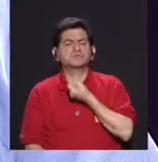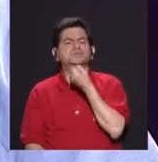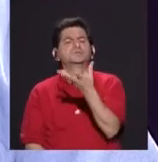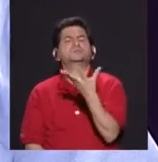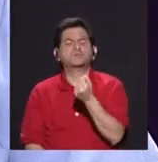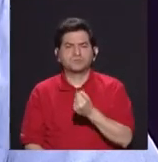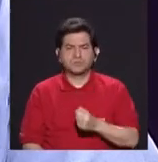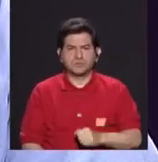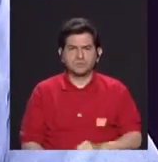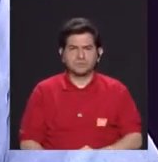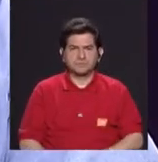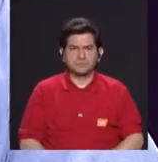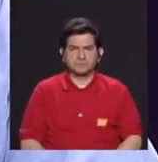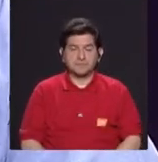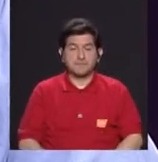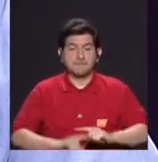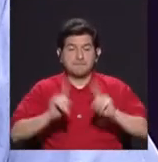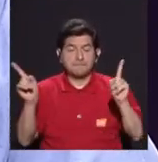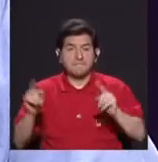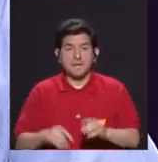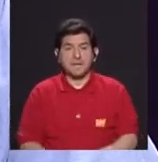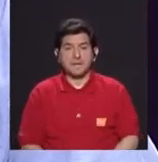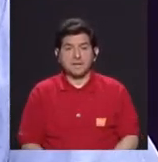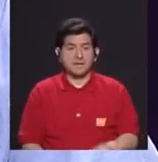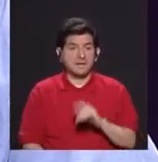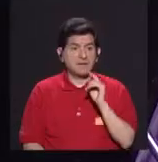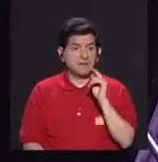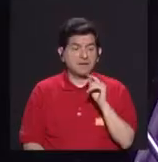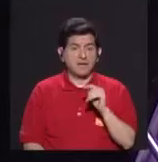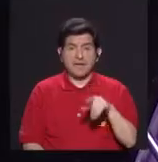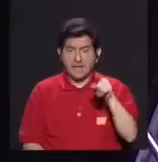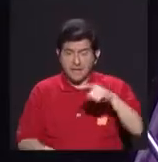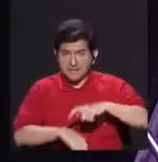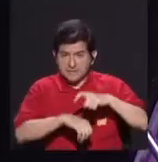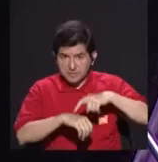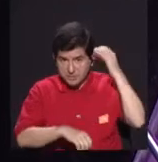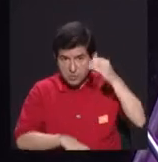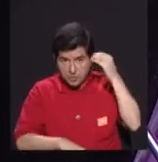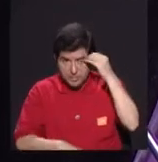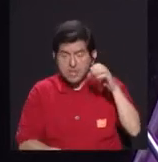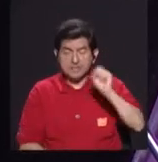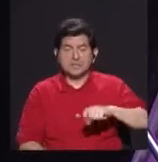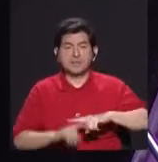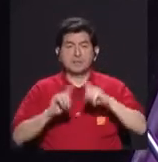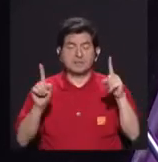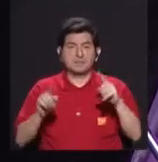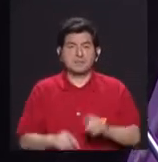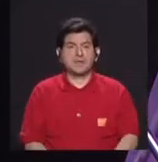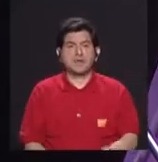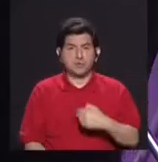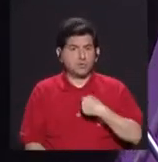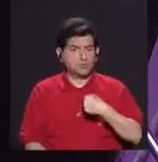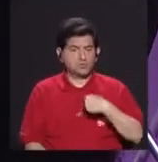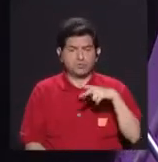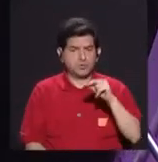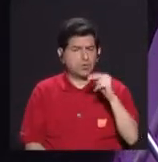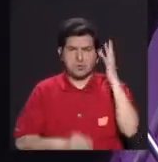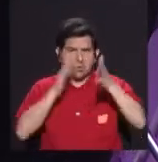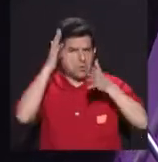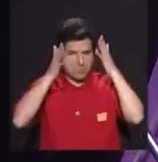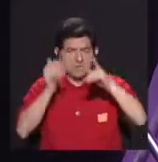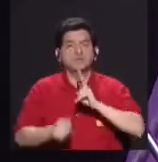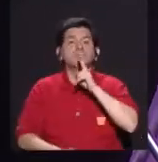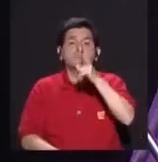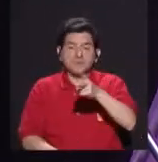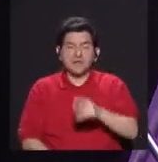bueno entonces pero hoy día ya ni siquiera opinar era así hoy día los chicos y esto no me lo estoy sacando de la manga decir es